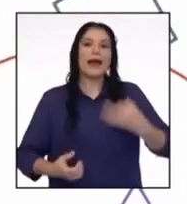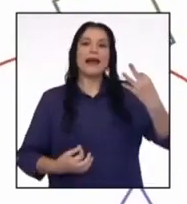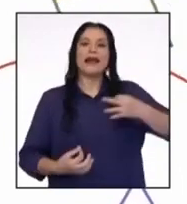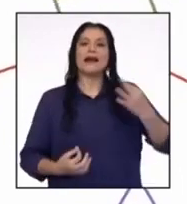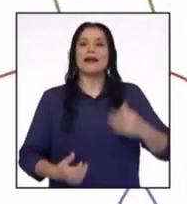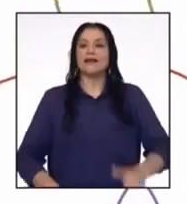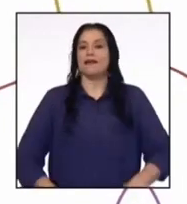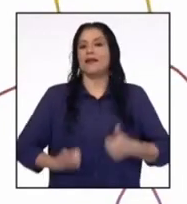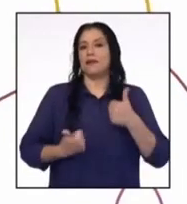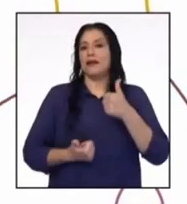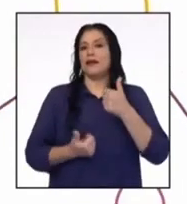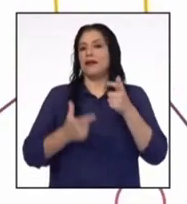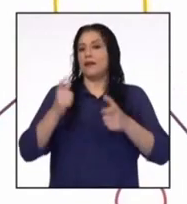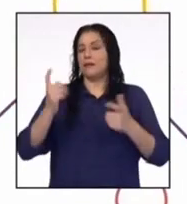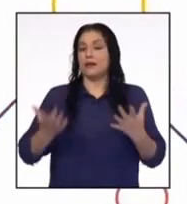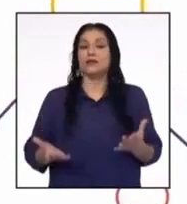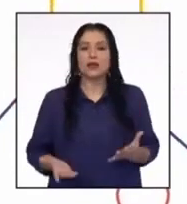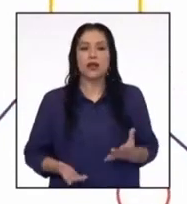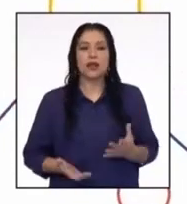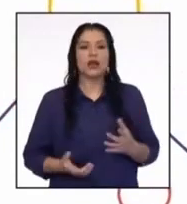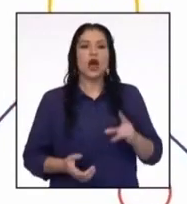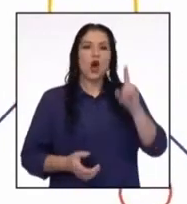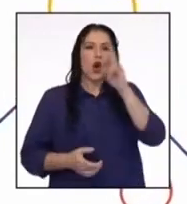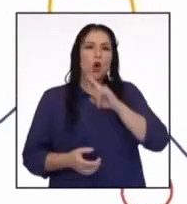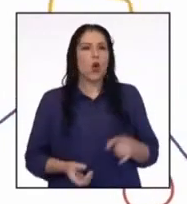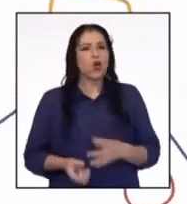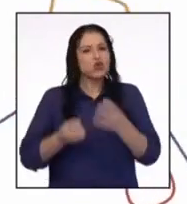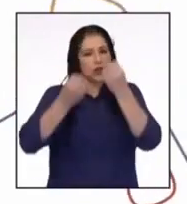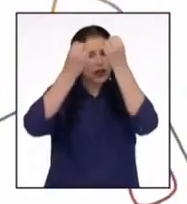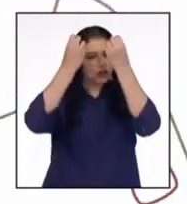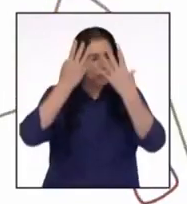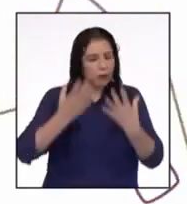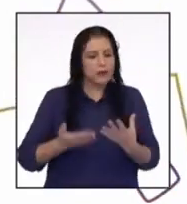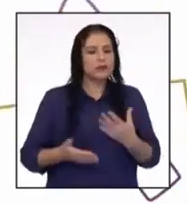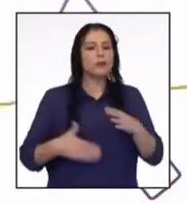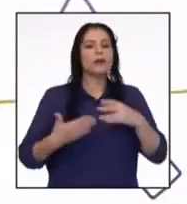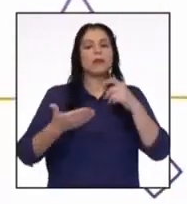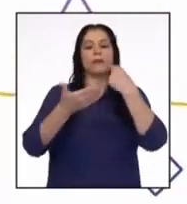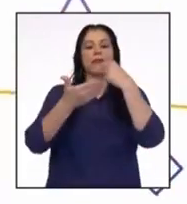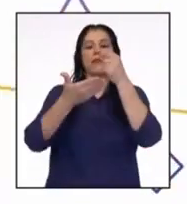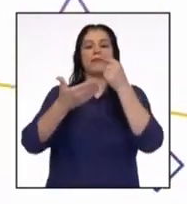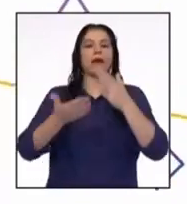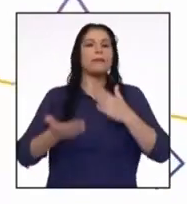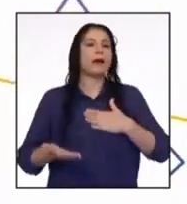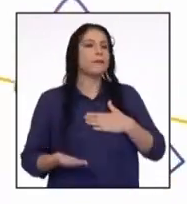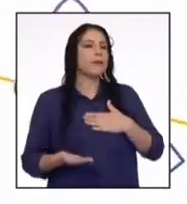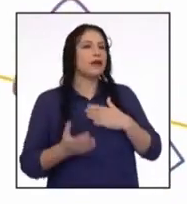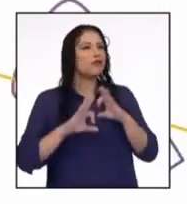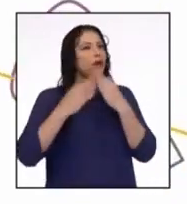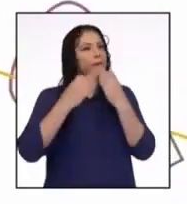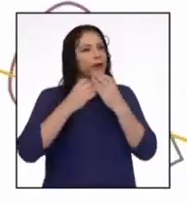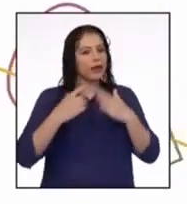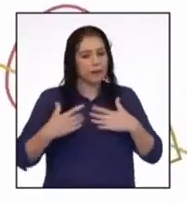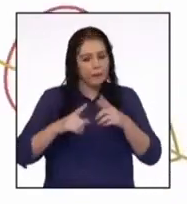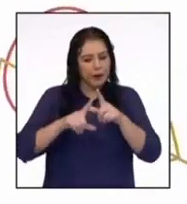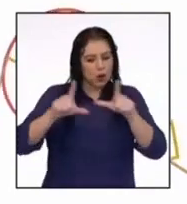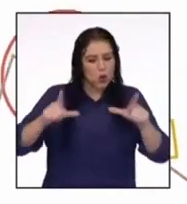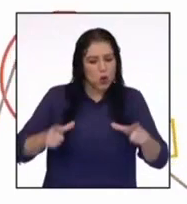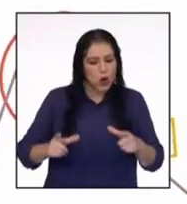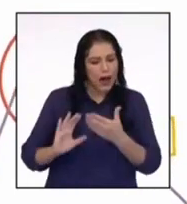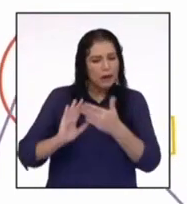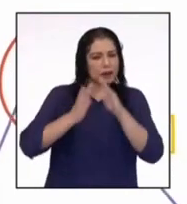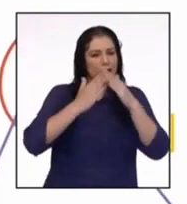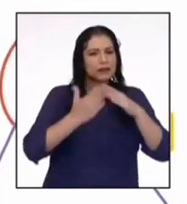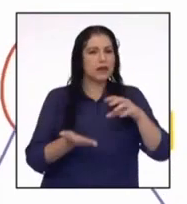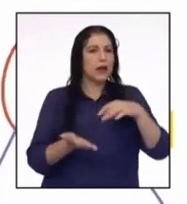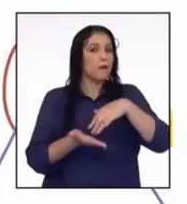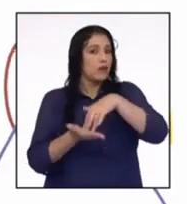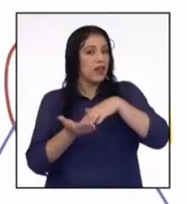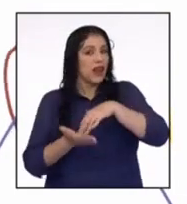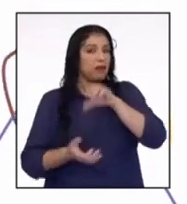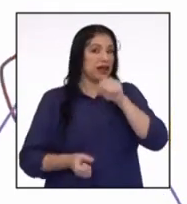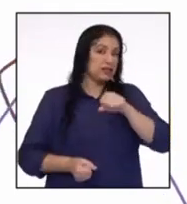de la población. Usar fuentes de información para evaluar la vulnerabilidad de mi espacio rural o urbano.